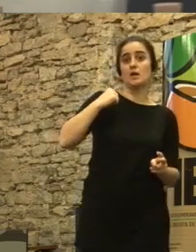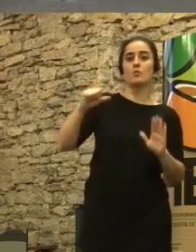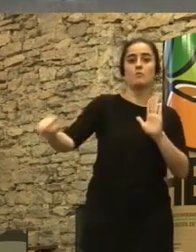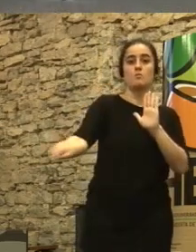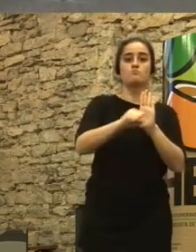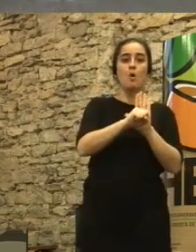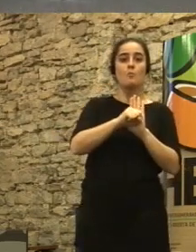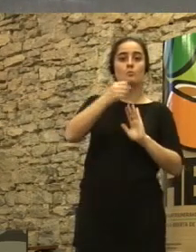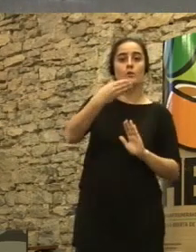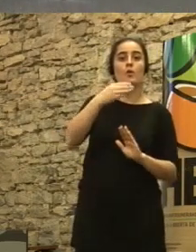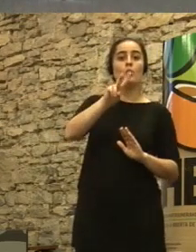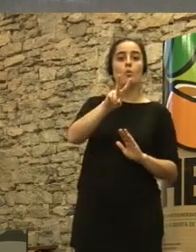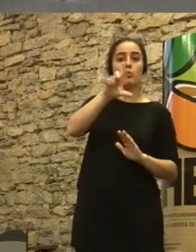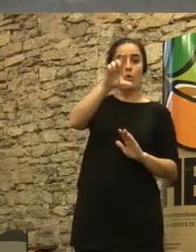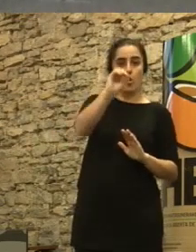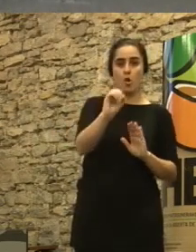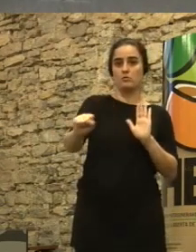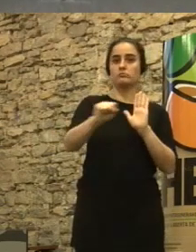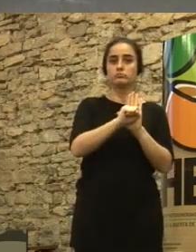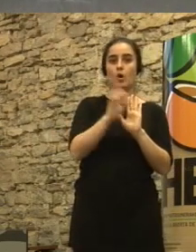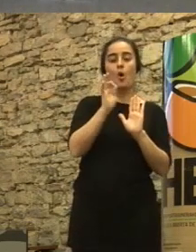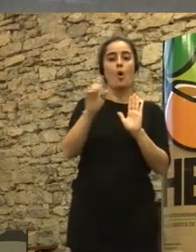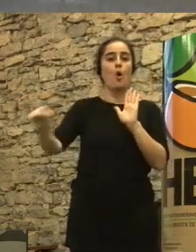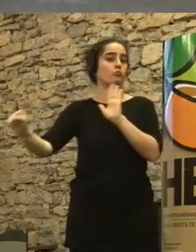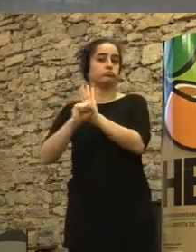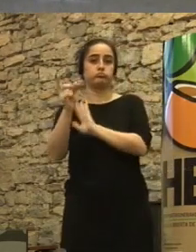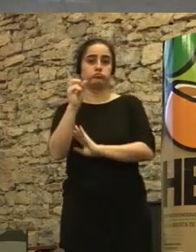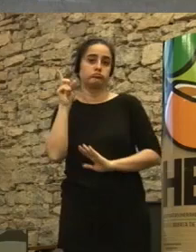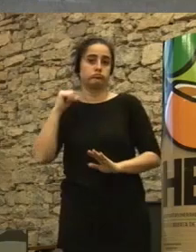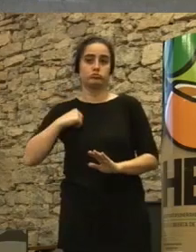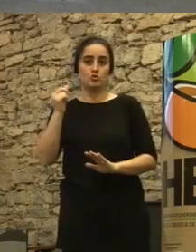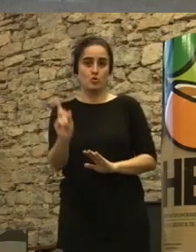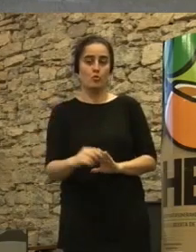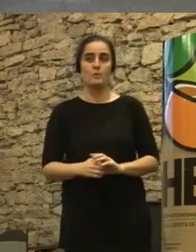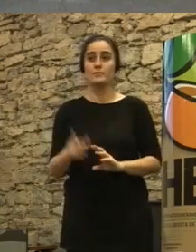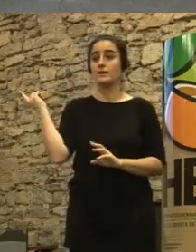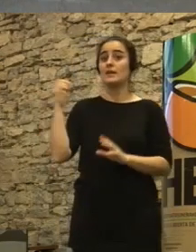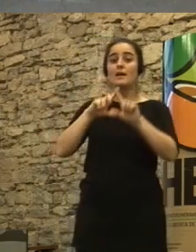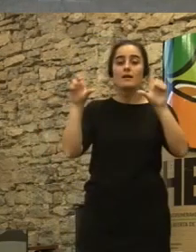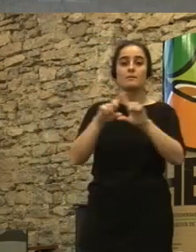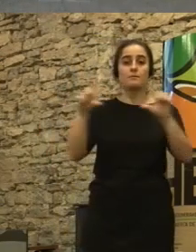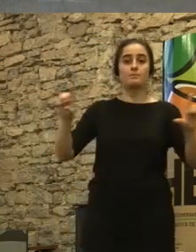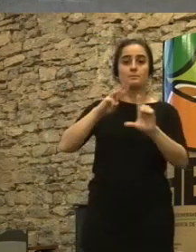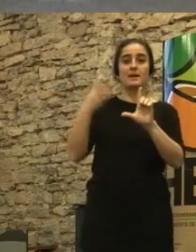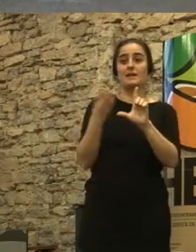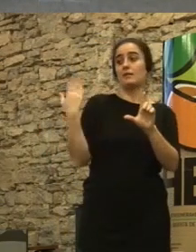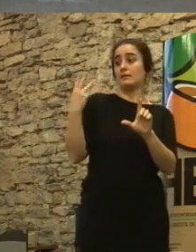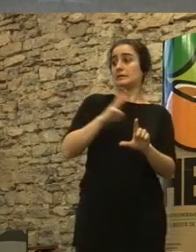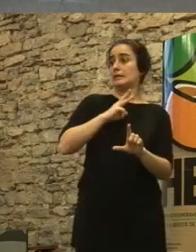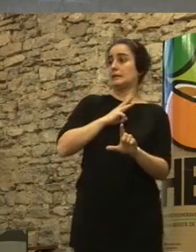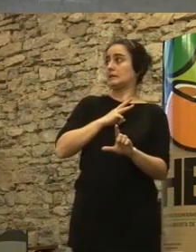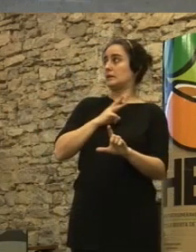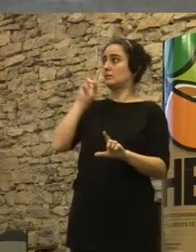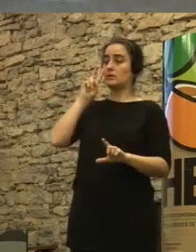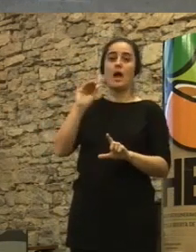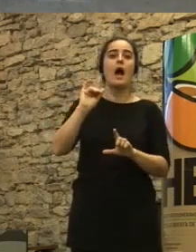súper característico que pone, ¿vale? O no bulo. Entonces, esa era la página hace 3 días. Como veis, naturalmente hay bulos sobre el